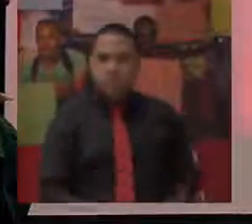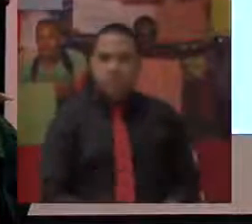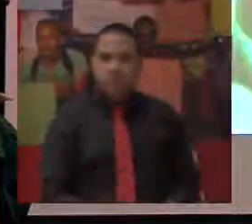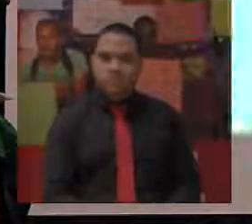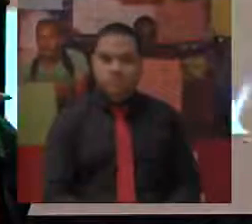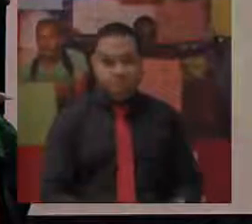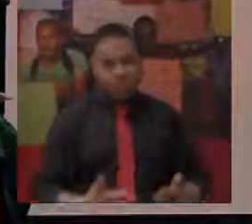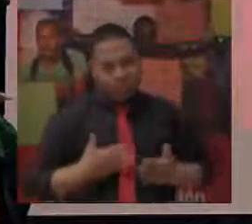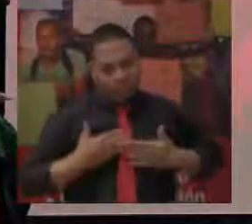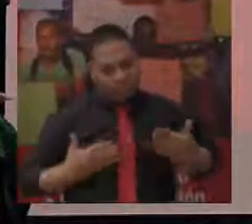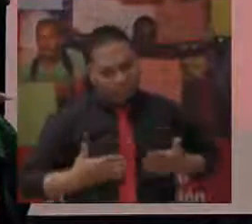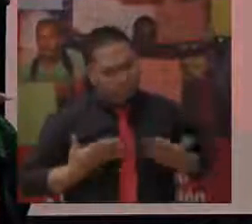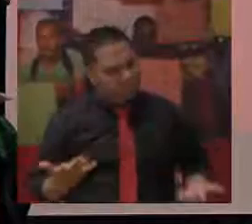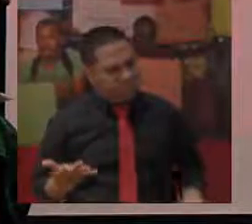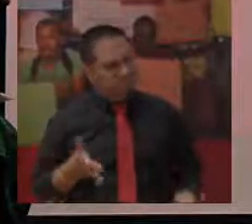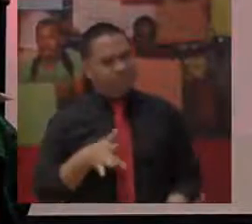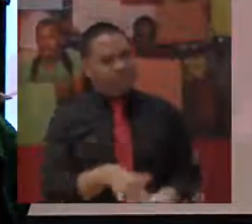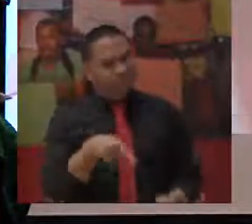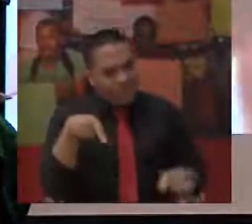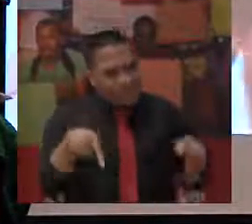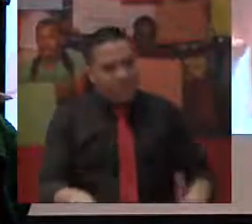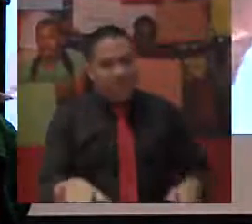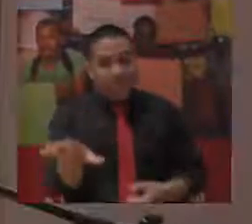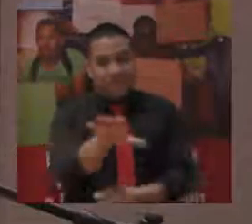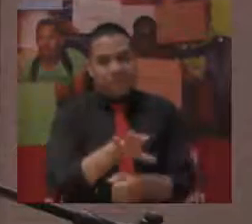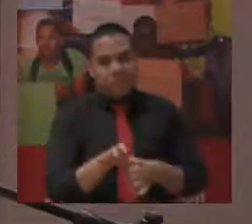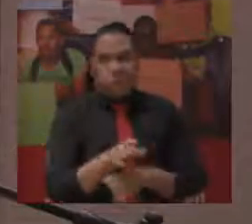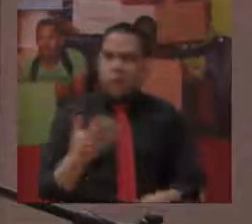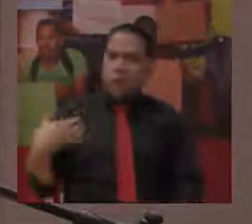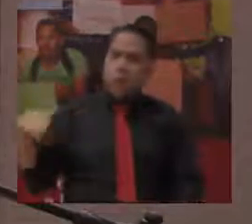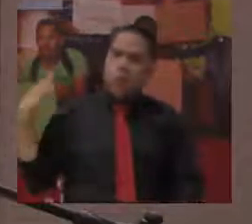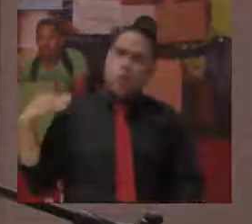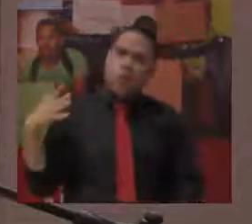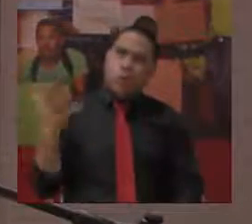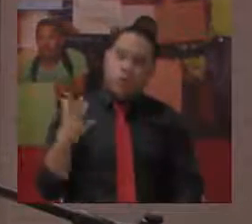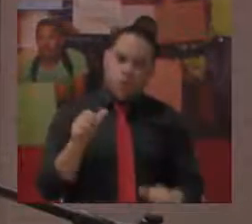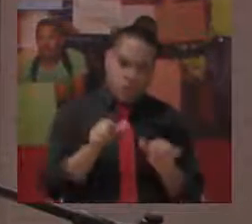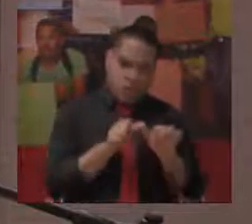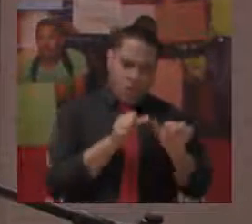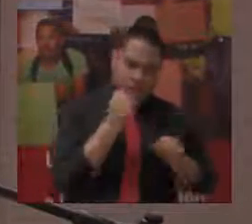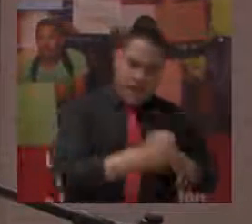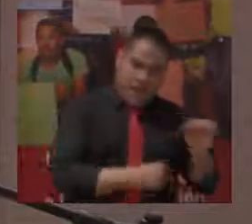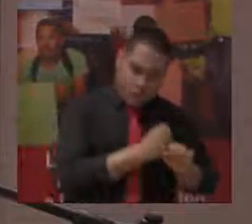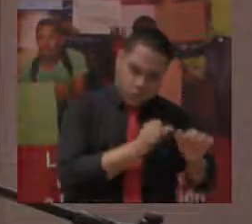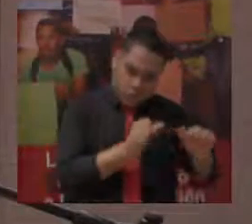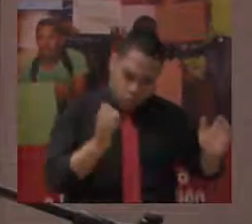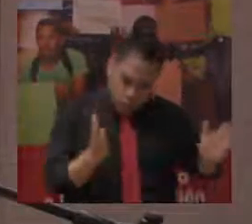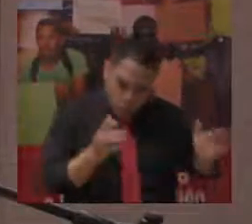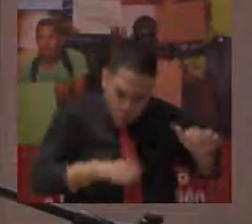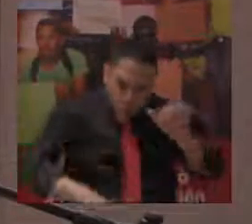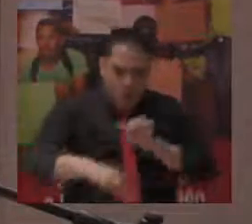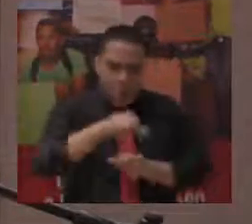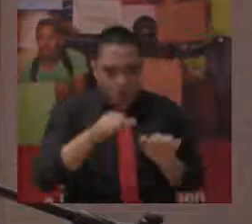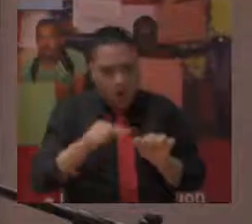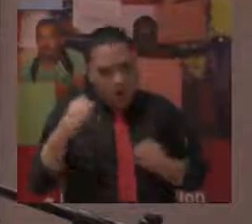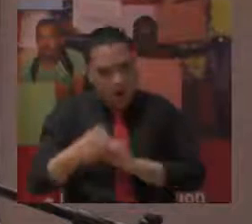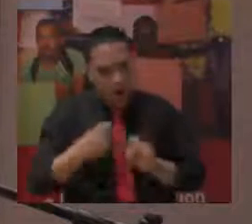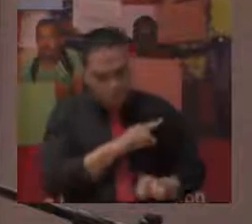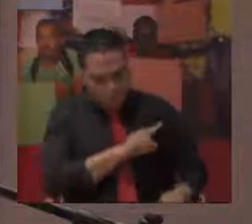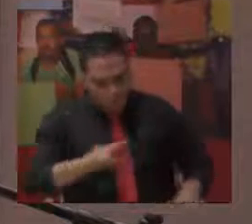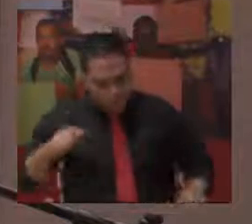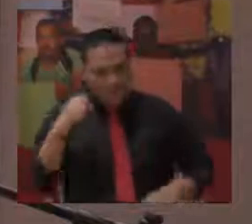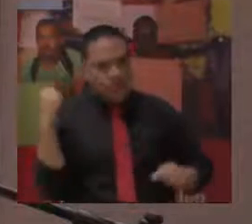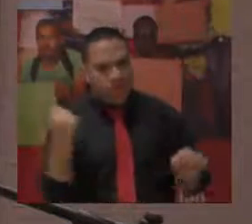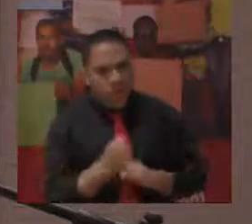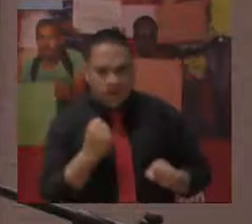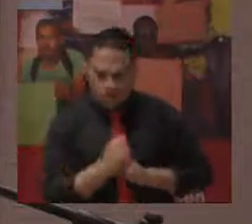qué placer estar aquí en una ciudad que ha venido desde hace trabajando de la mano con la agencia, aprendiendo con la